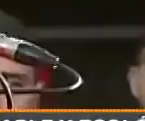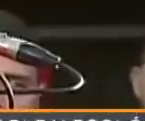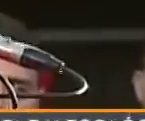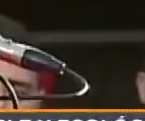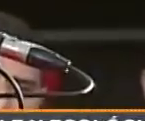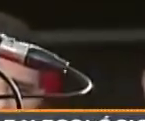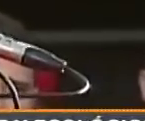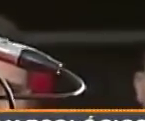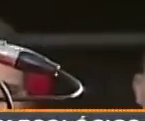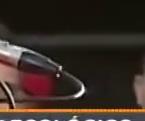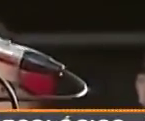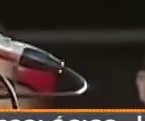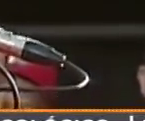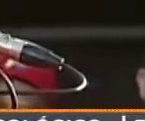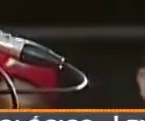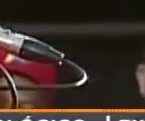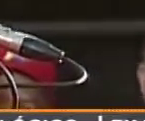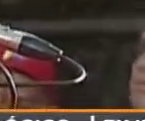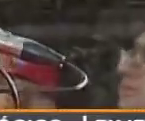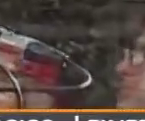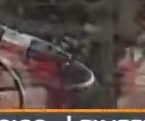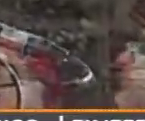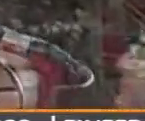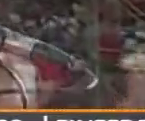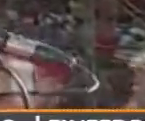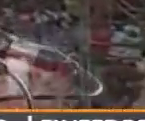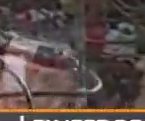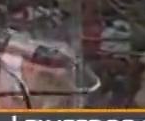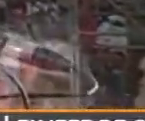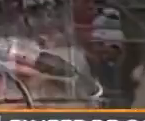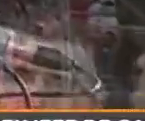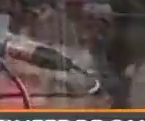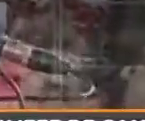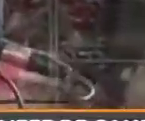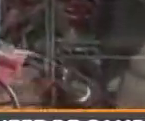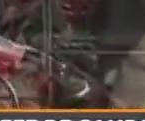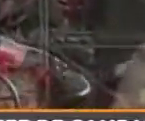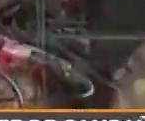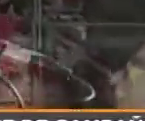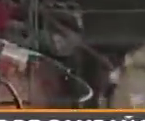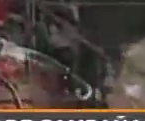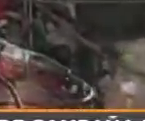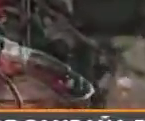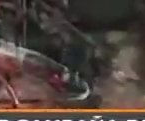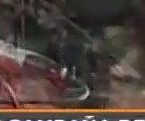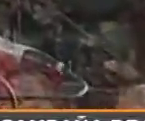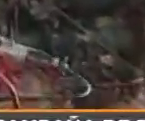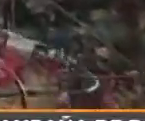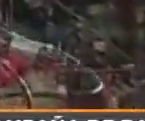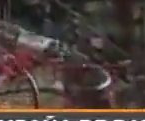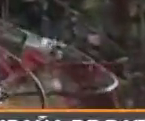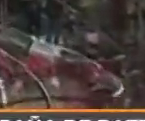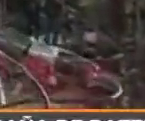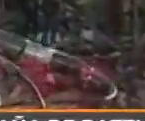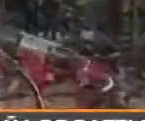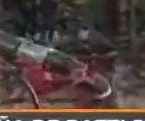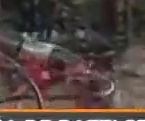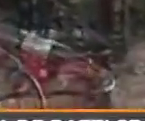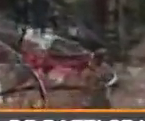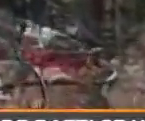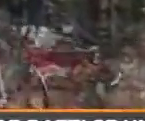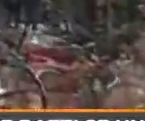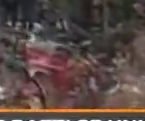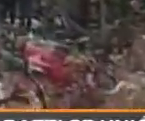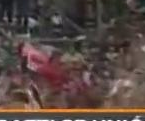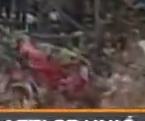Sucre, jamás se había visto una manifestación de este tamaño, de este color, de